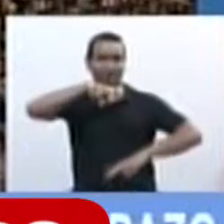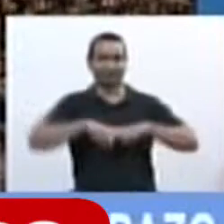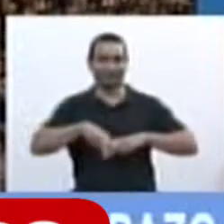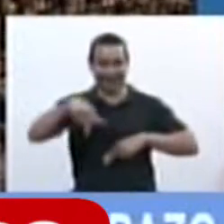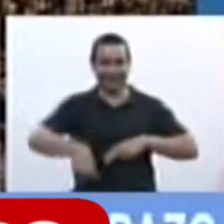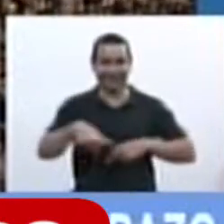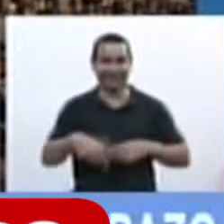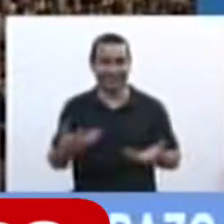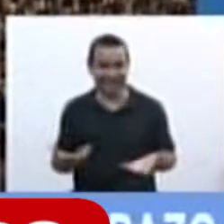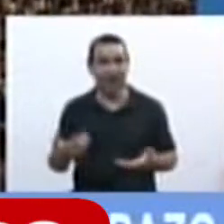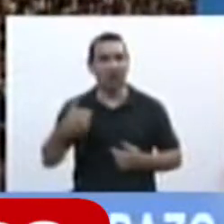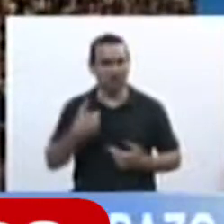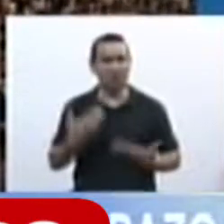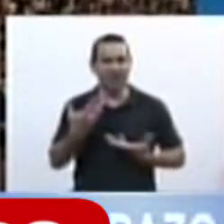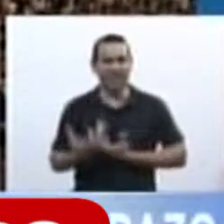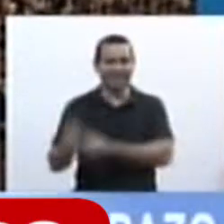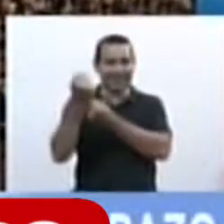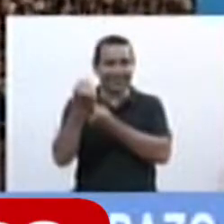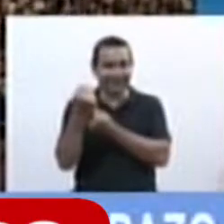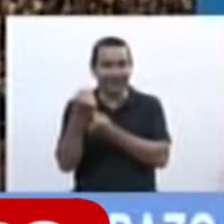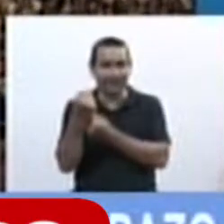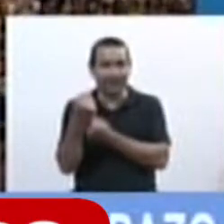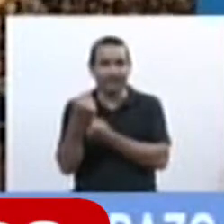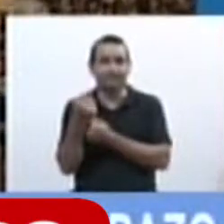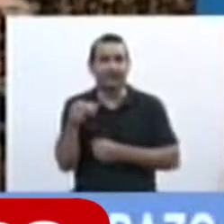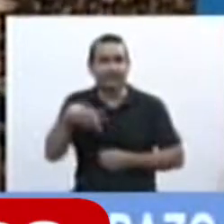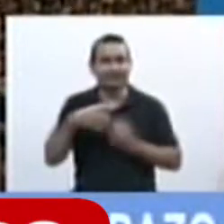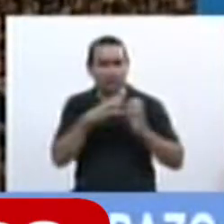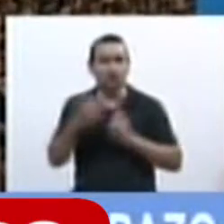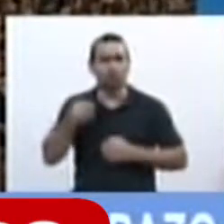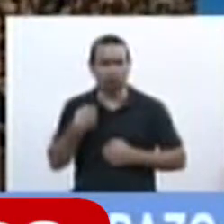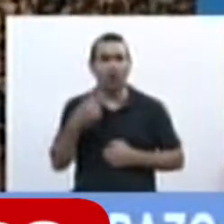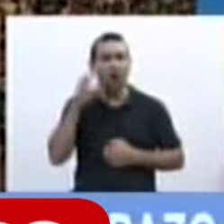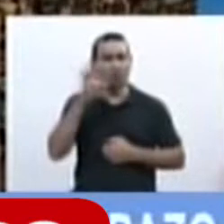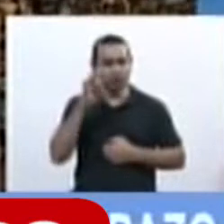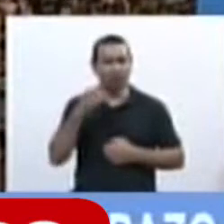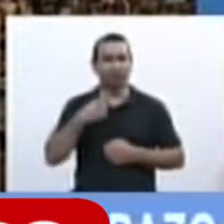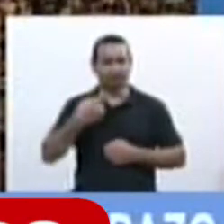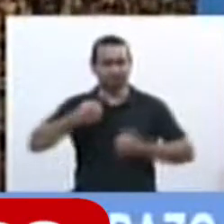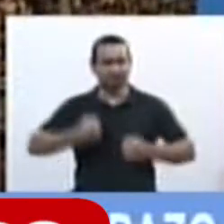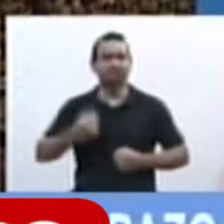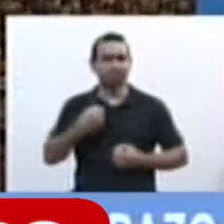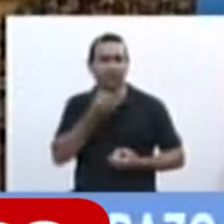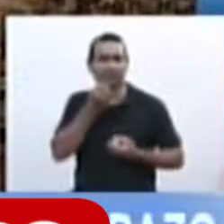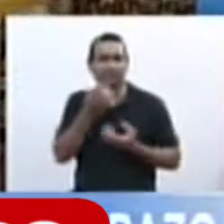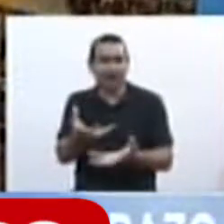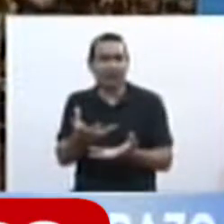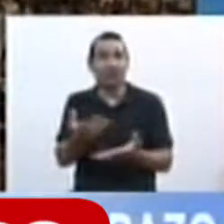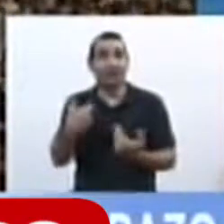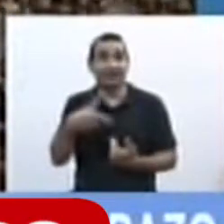en esta banca, pudiendo defender en cada una de las sesiones mi voz y mi convicción. Sin ellas,